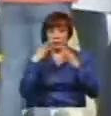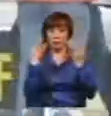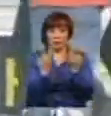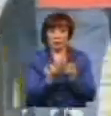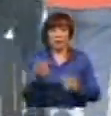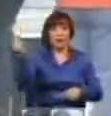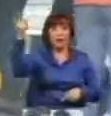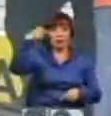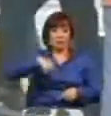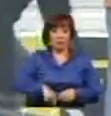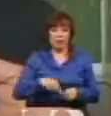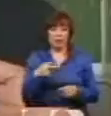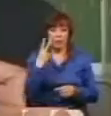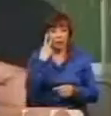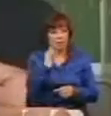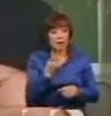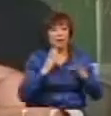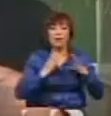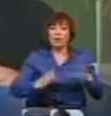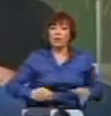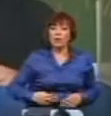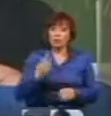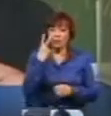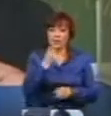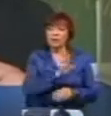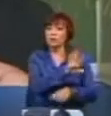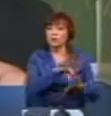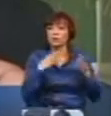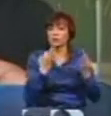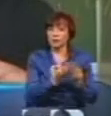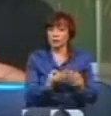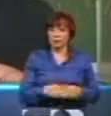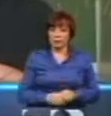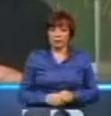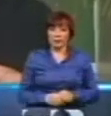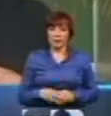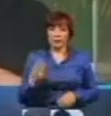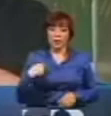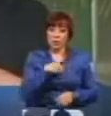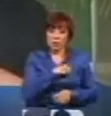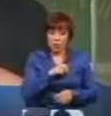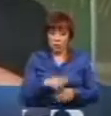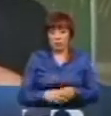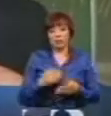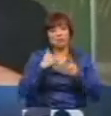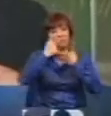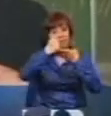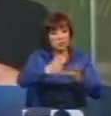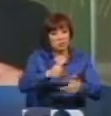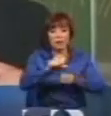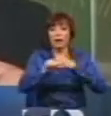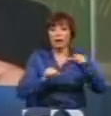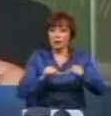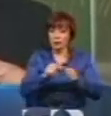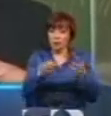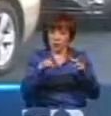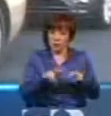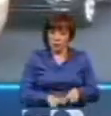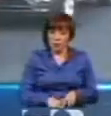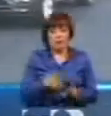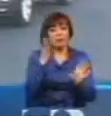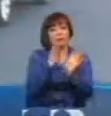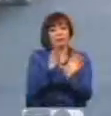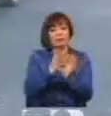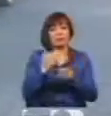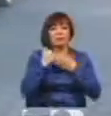reconocer los cuerpos. Las familias ya han recibido pues toda la asesoría necesaria, también se les ha dado asistencia en materia psicológica.